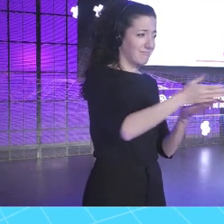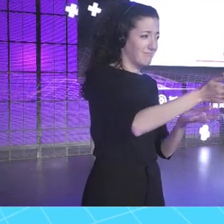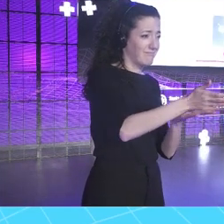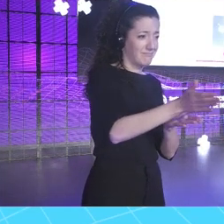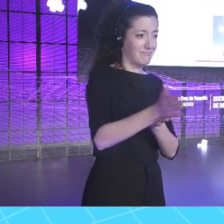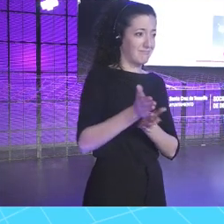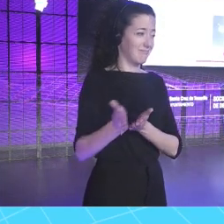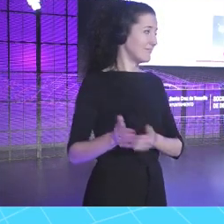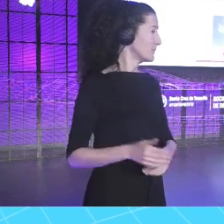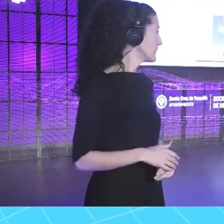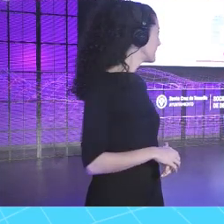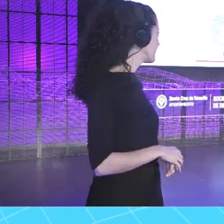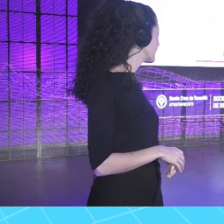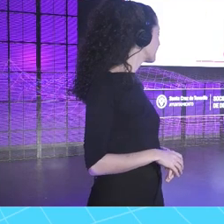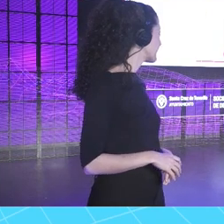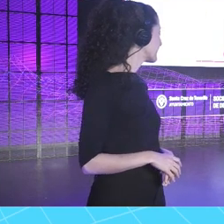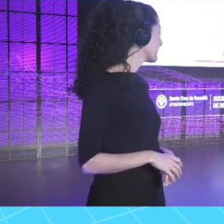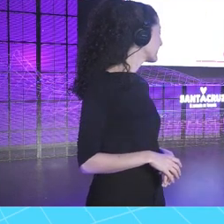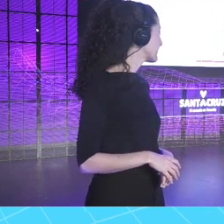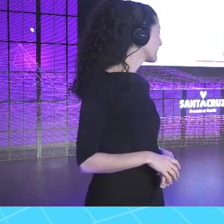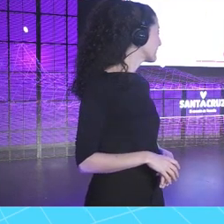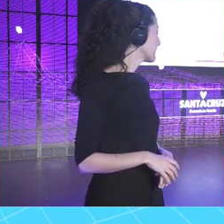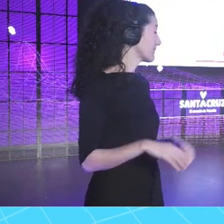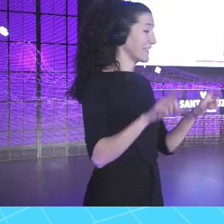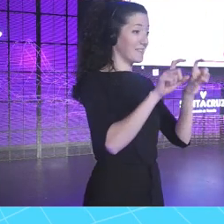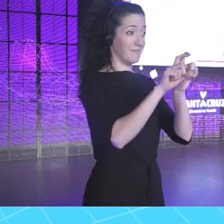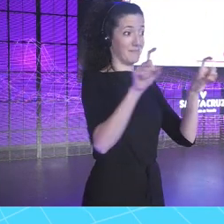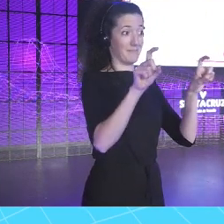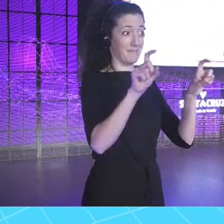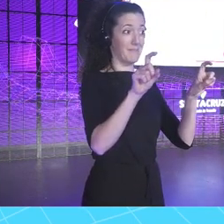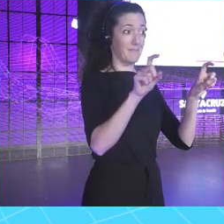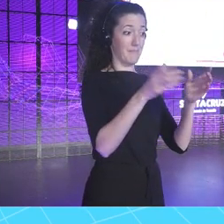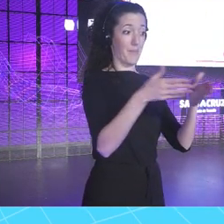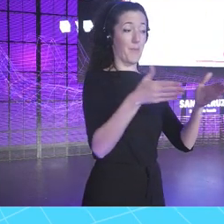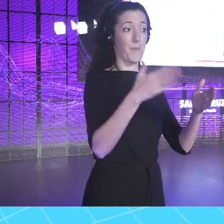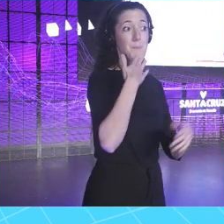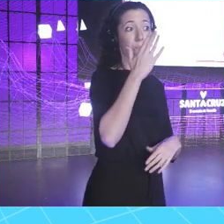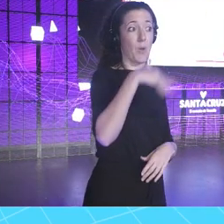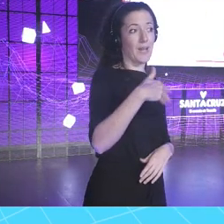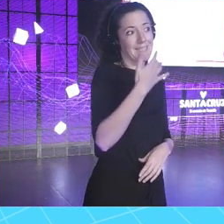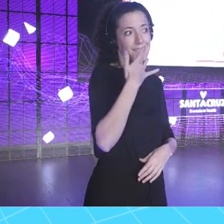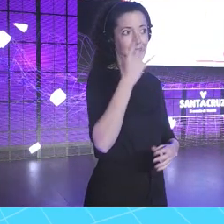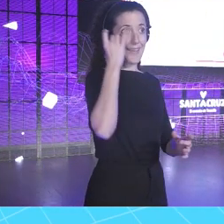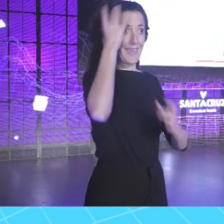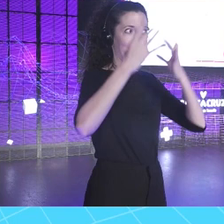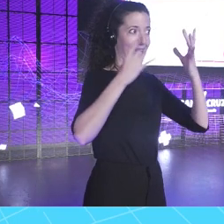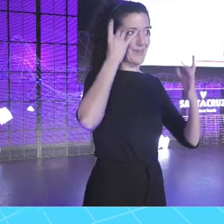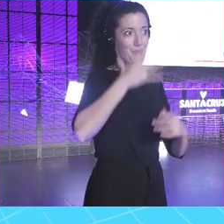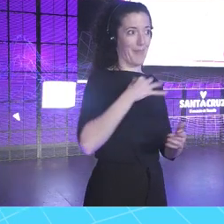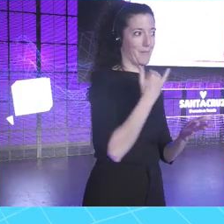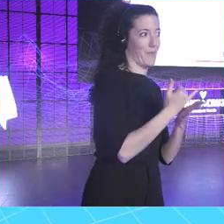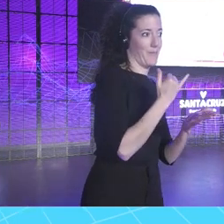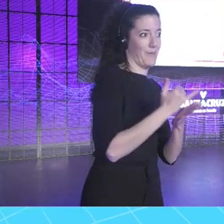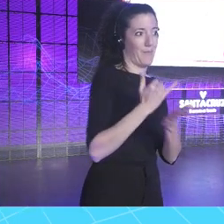realmente mole emprender si podemos lanzar muchas ideas y probarlas todas os invito a probarlo y sobre todo